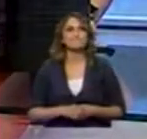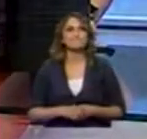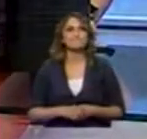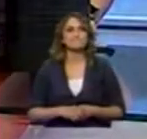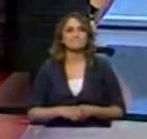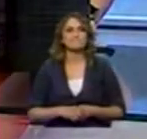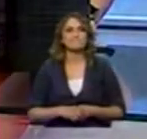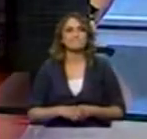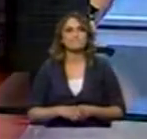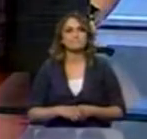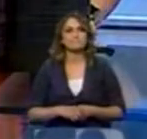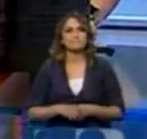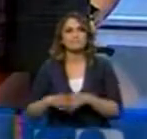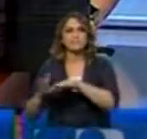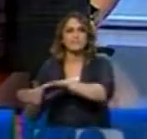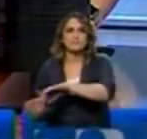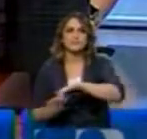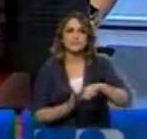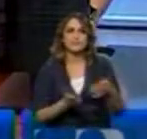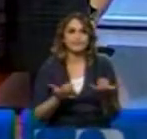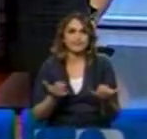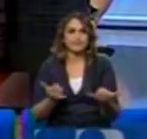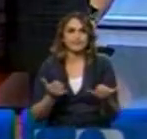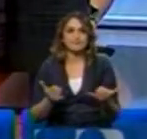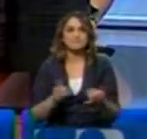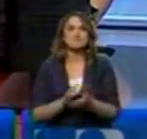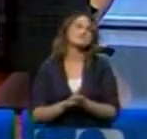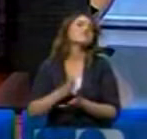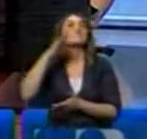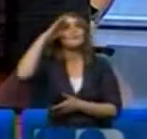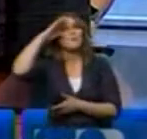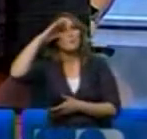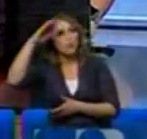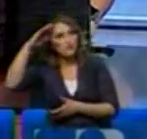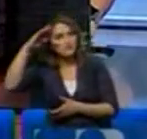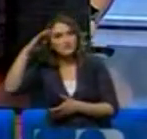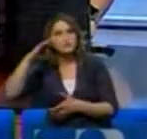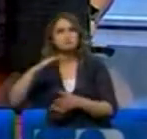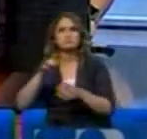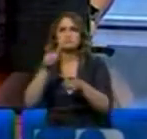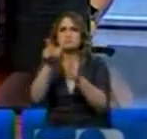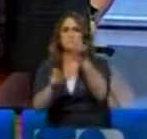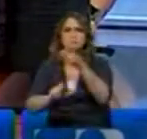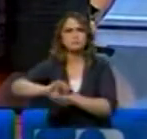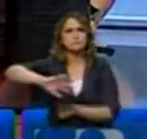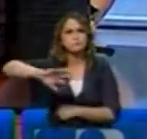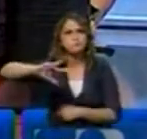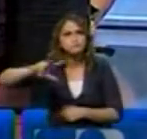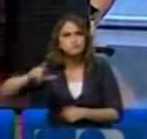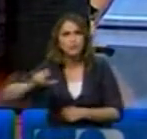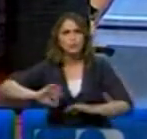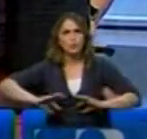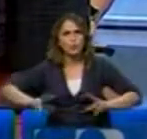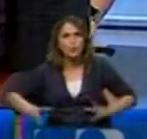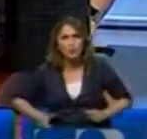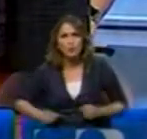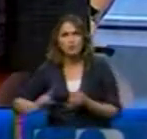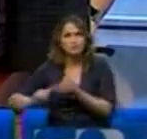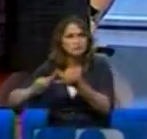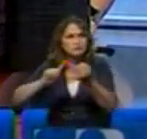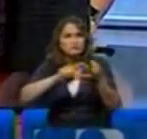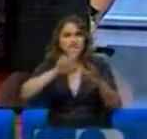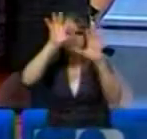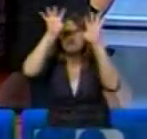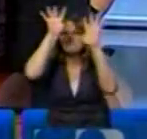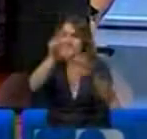y los continuos casos que demuestran la incompatibilidad entre el trabajo de la policía y los operadores de justicia exigen a las autoridades acciones para instaurar